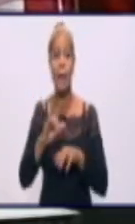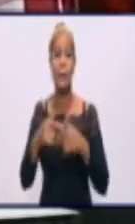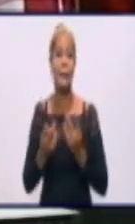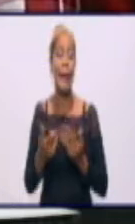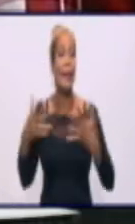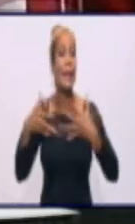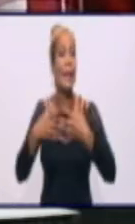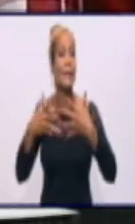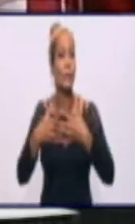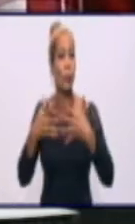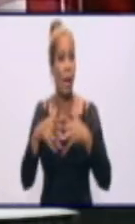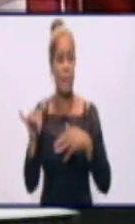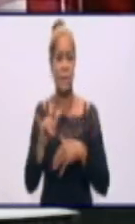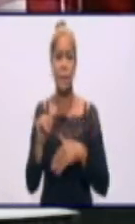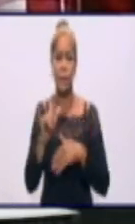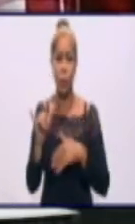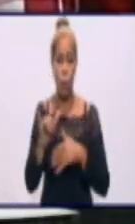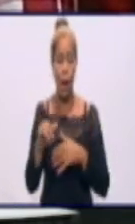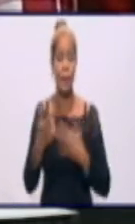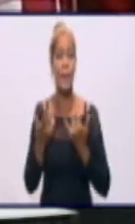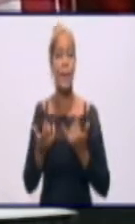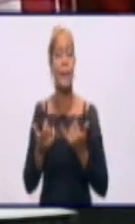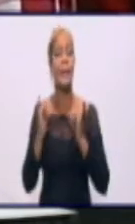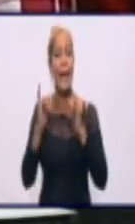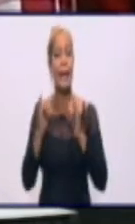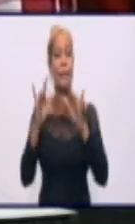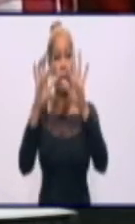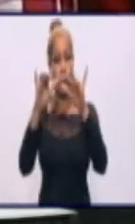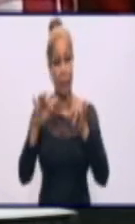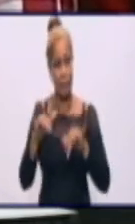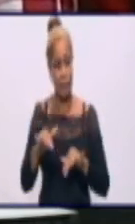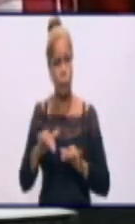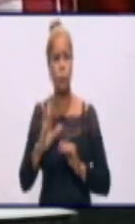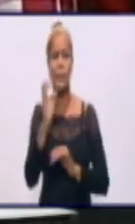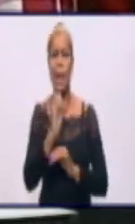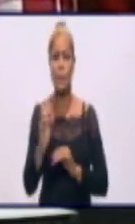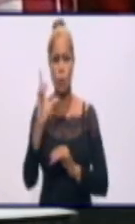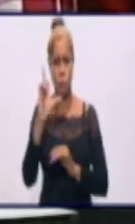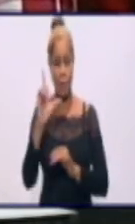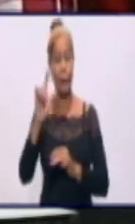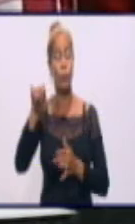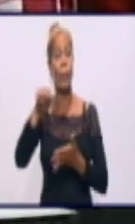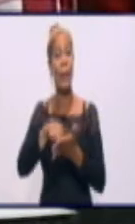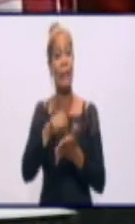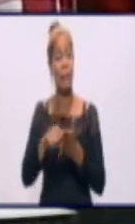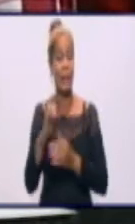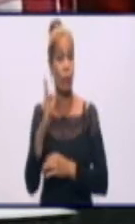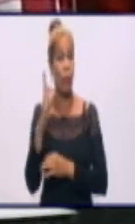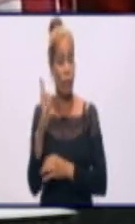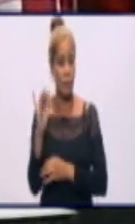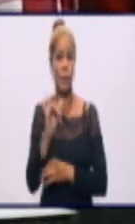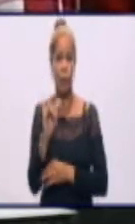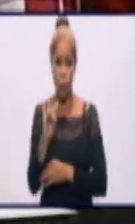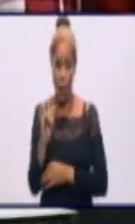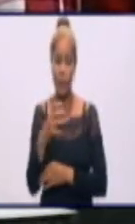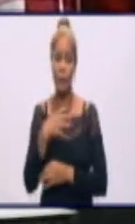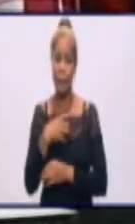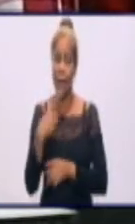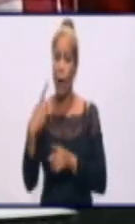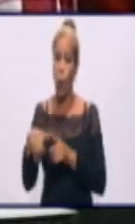también en la informatización de la sociedad, Planificación Física estará ofertando servicios